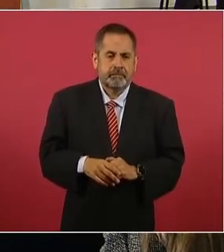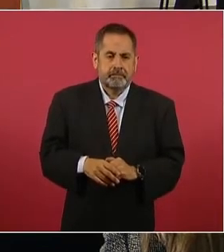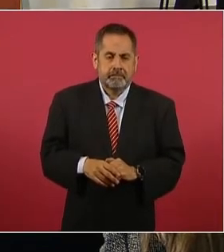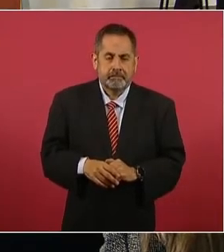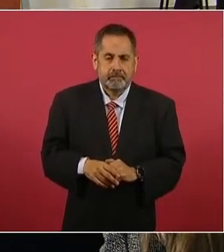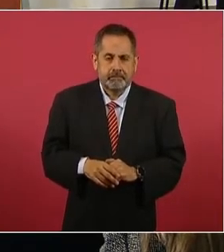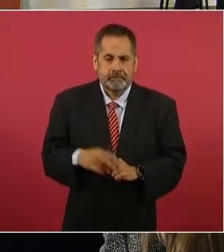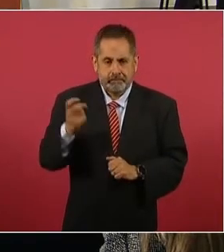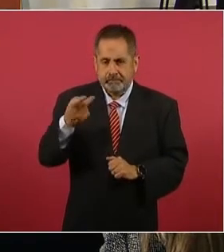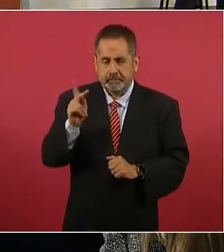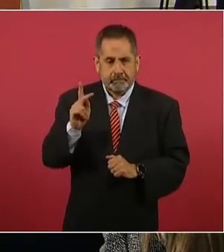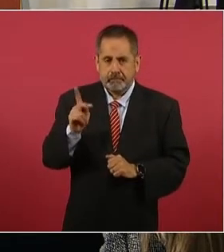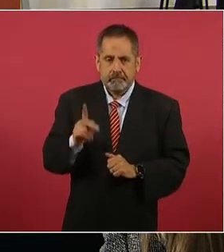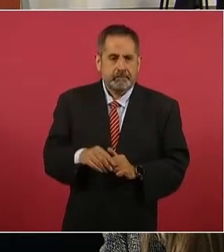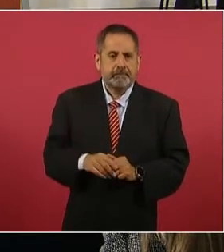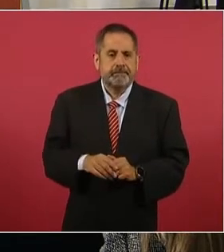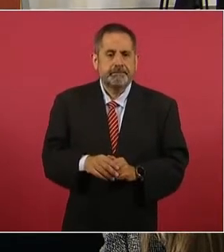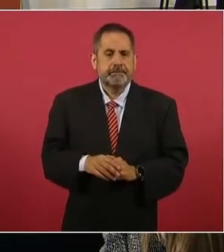pero